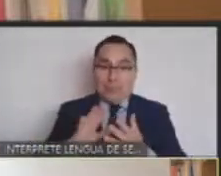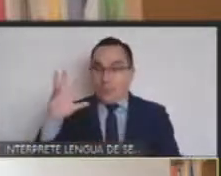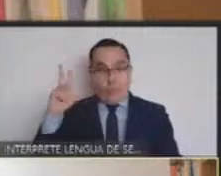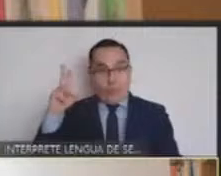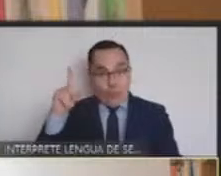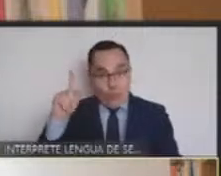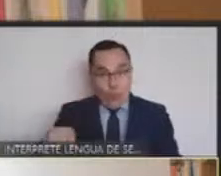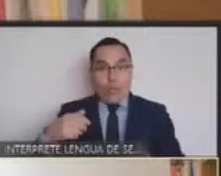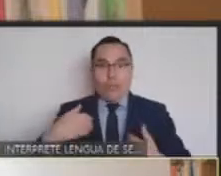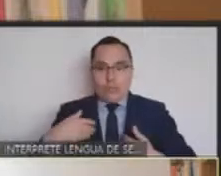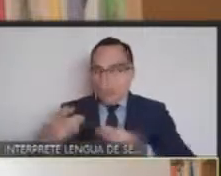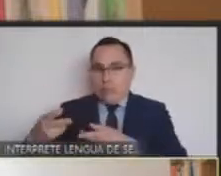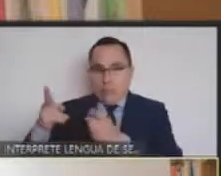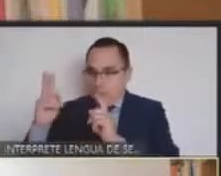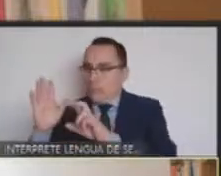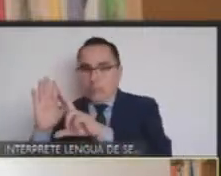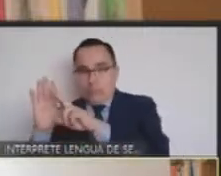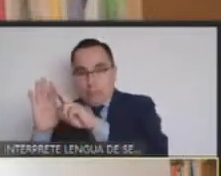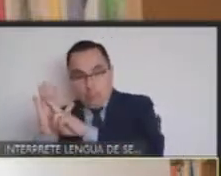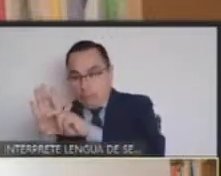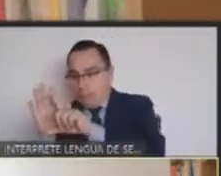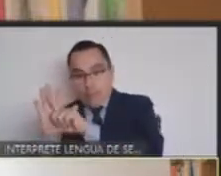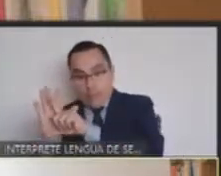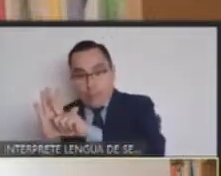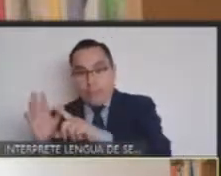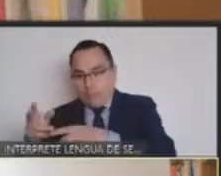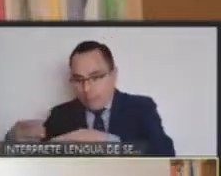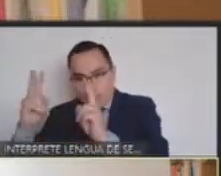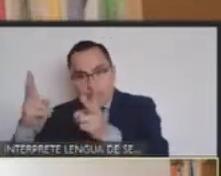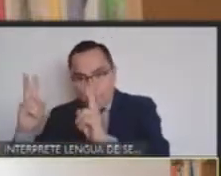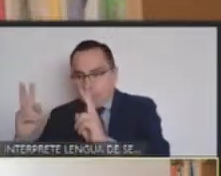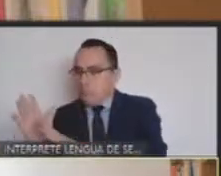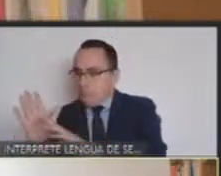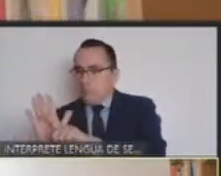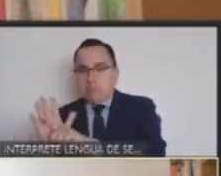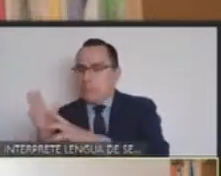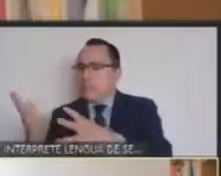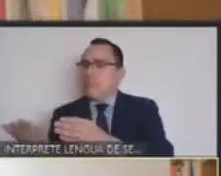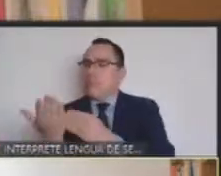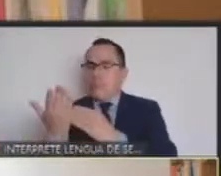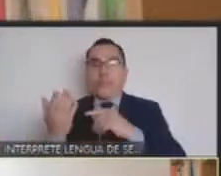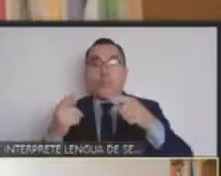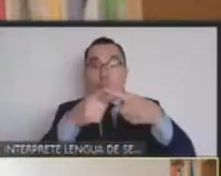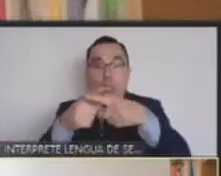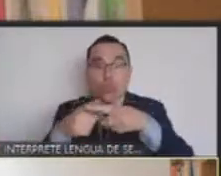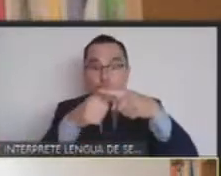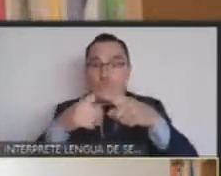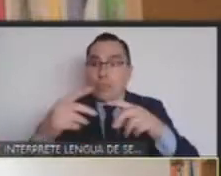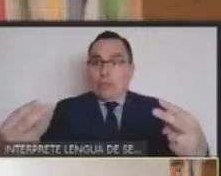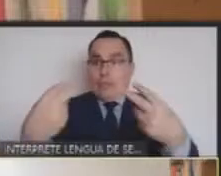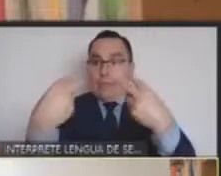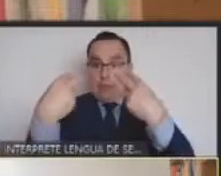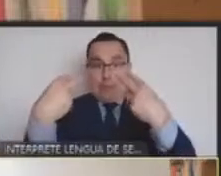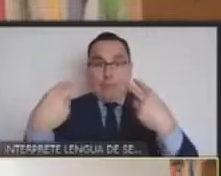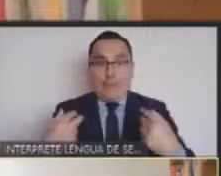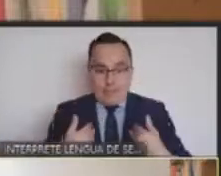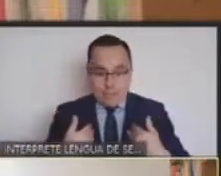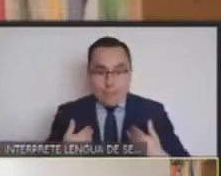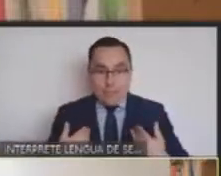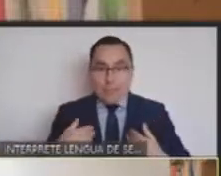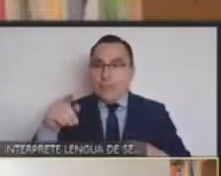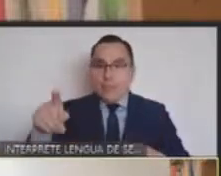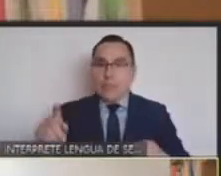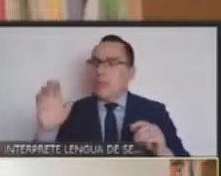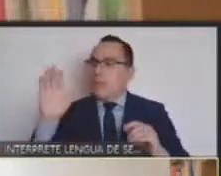al derecho y a la ley. Pero entonces la sociedad se preocupa que la actuación del juez se conforme a la